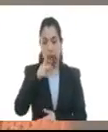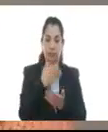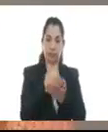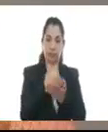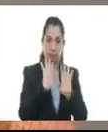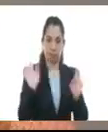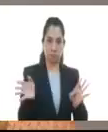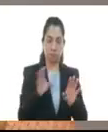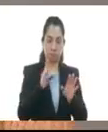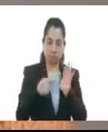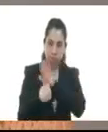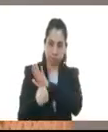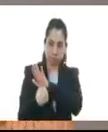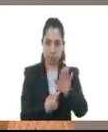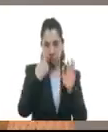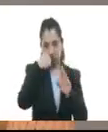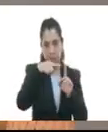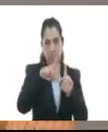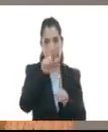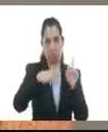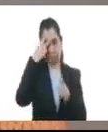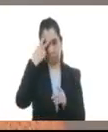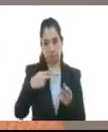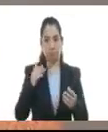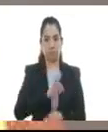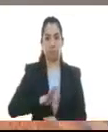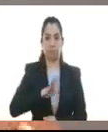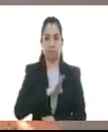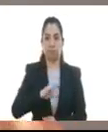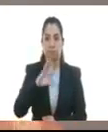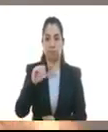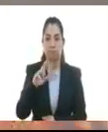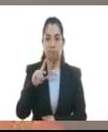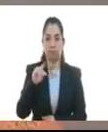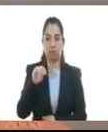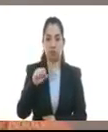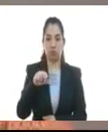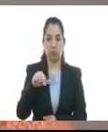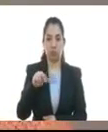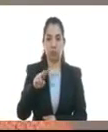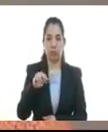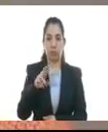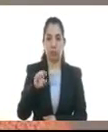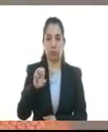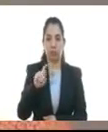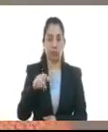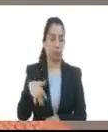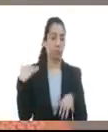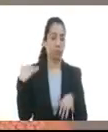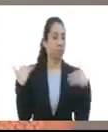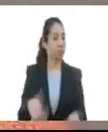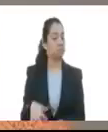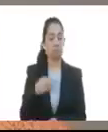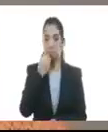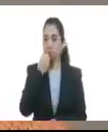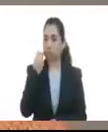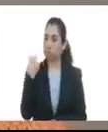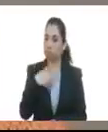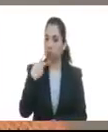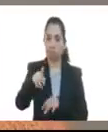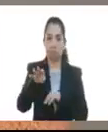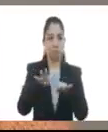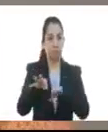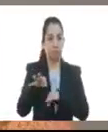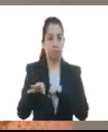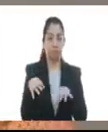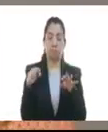para felicitar a Carlos Navarrete por La Raíz Doble. Excelente trabajo, excelente producción y ojalá